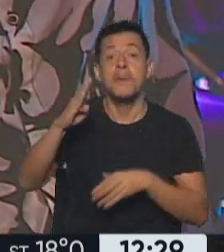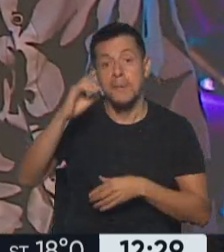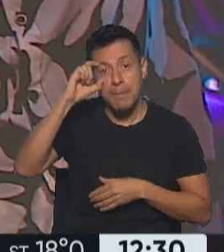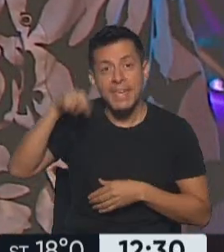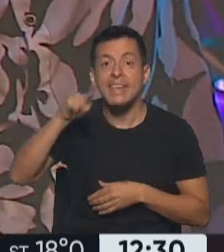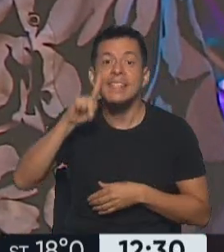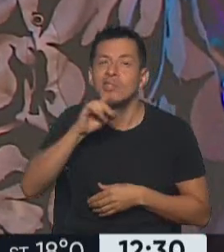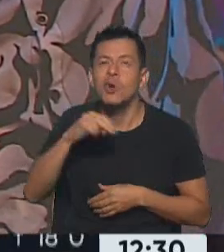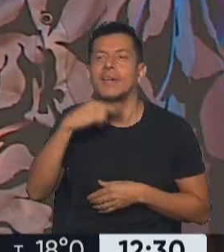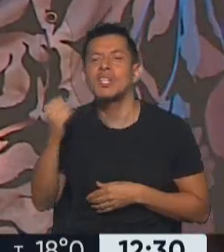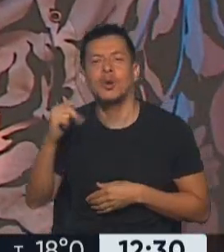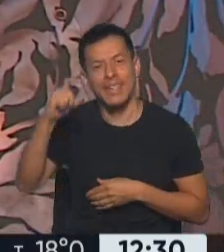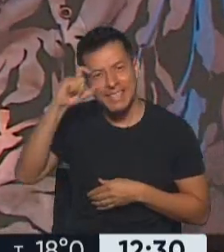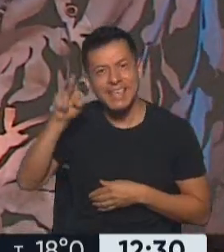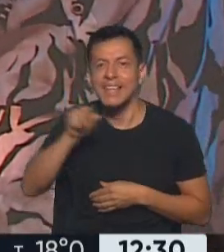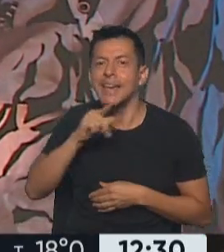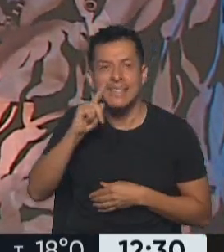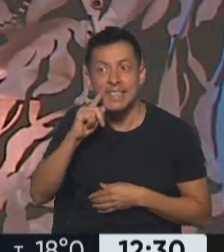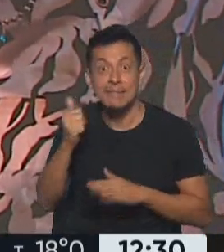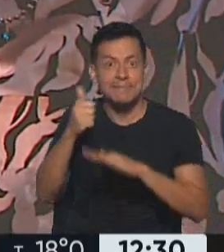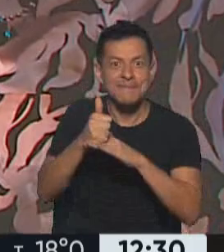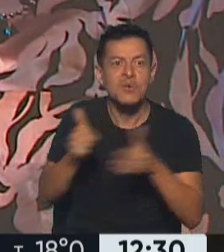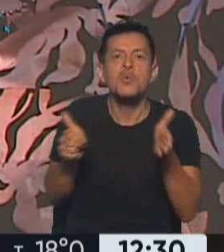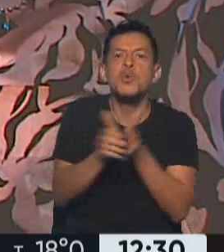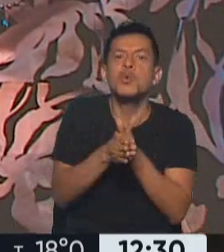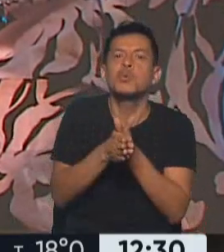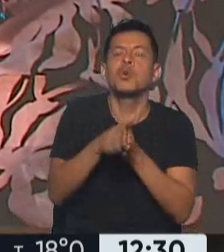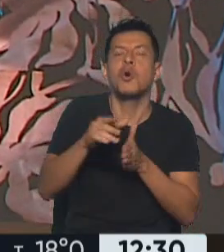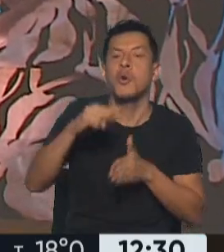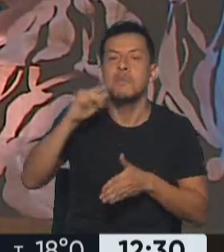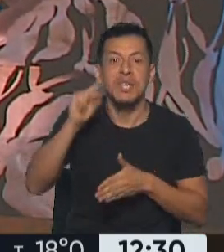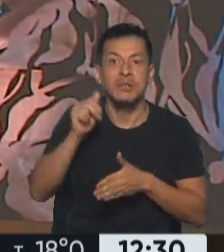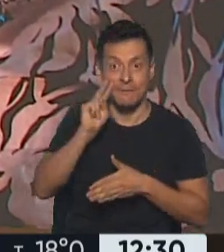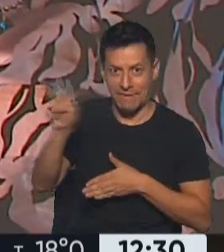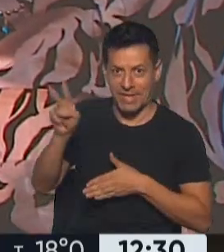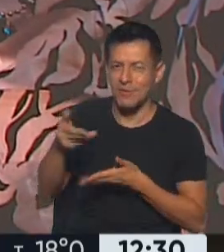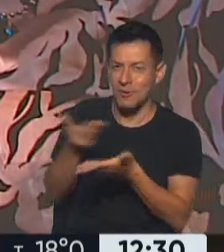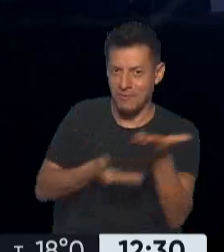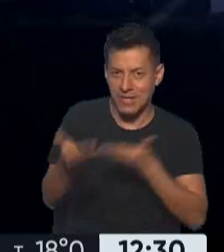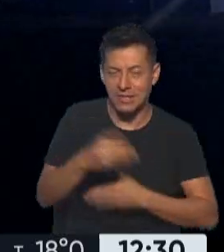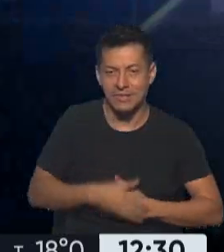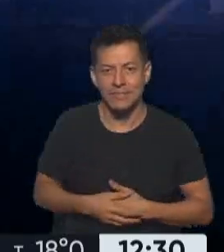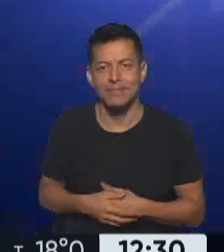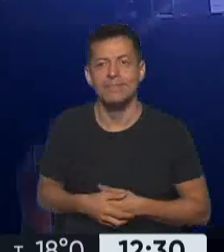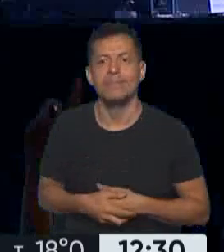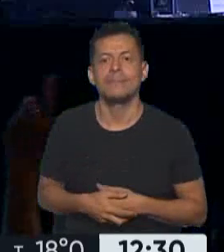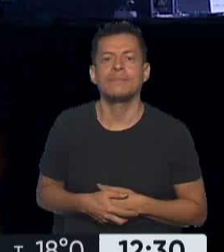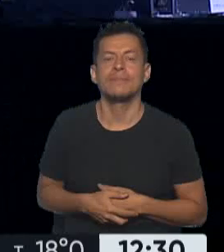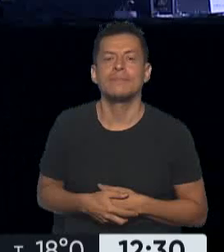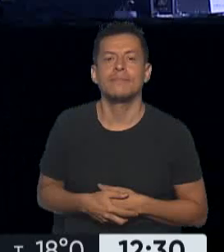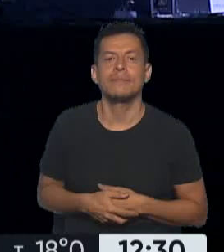subió al escenario para hacer uno de los temas clásicos de Virus, bueno, parte de eso compartimos con ustedes en esta nota.